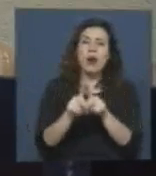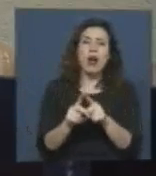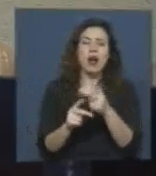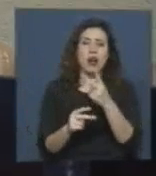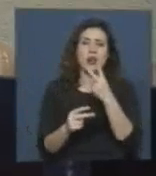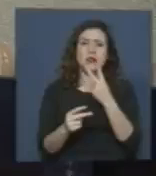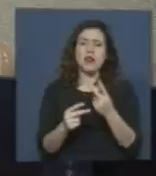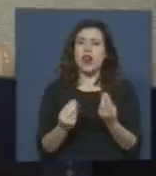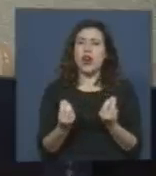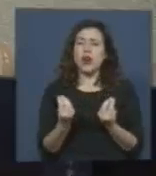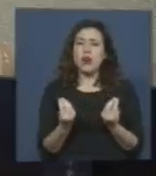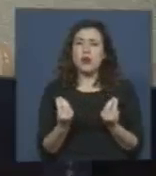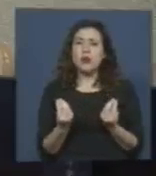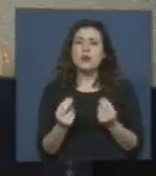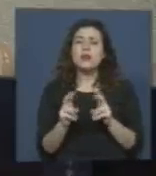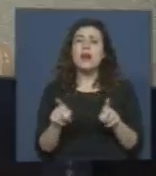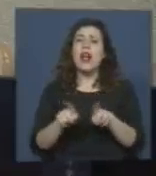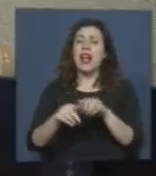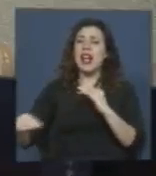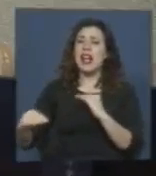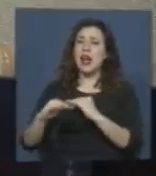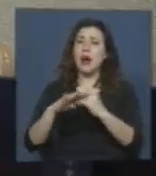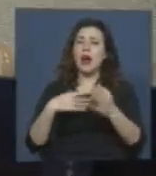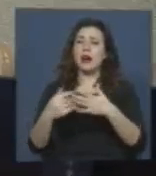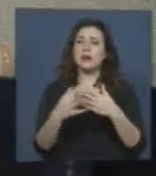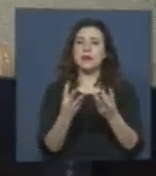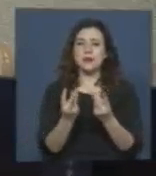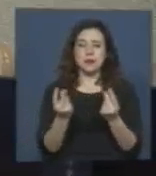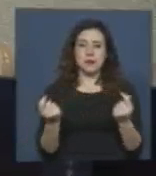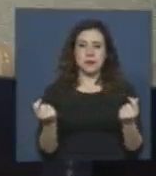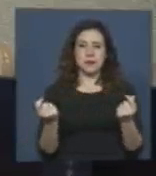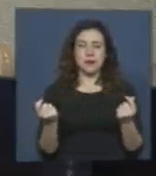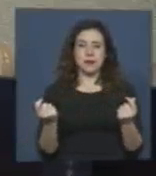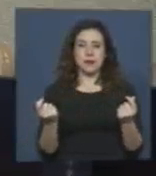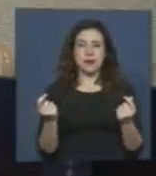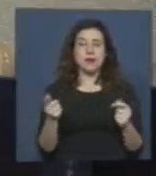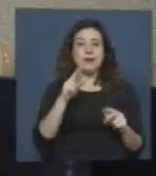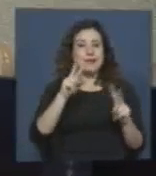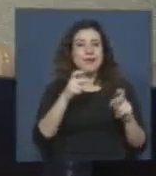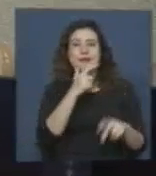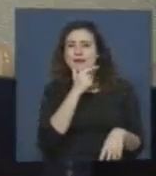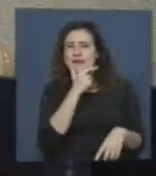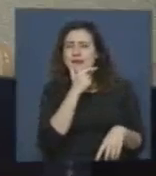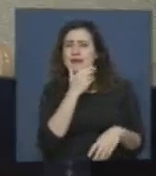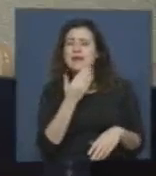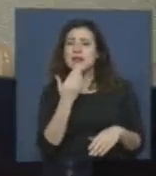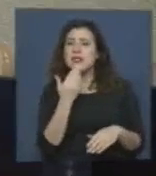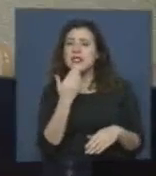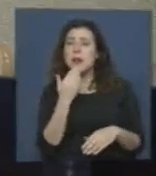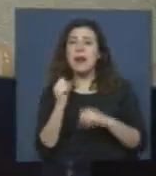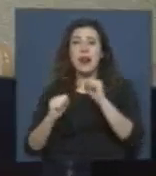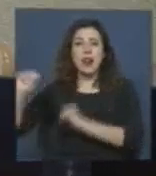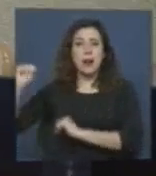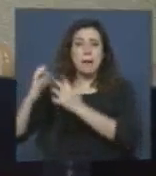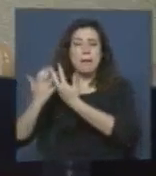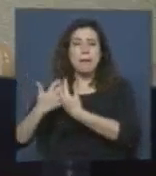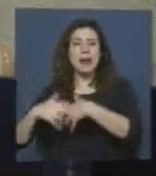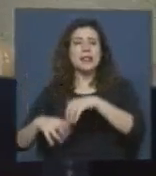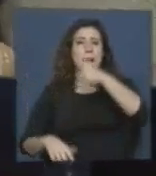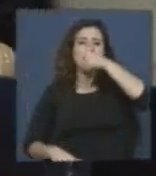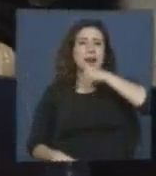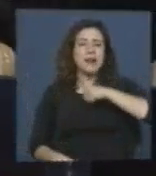cuestionado los principios de igualdad y transparencia. Este cuestionamiento se ha extendido al sector privado de nuestro